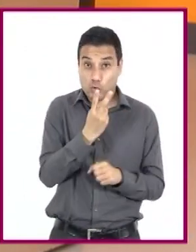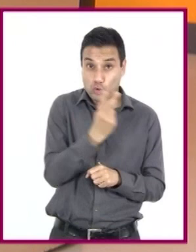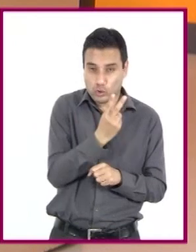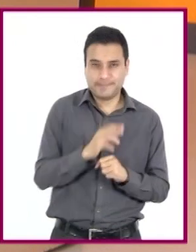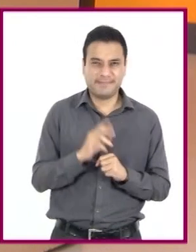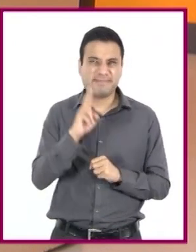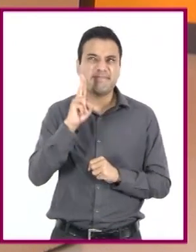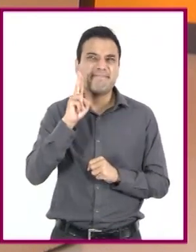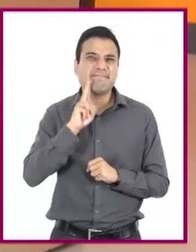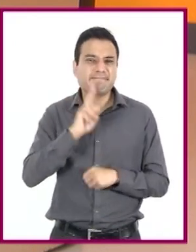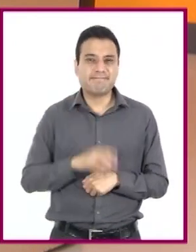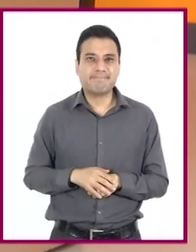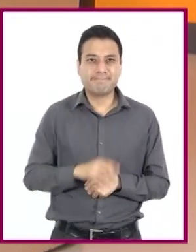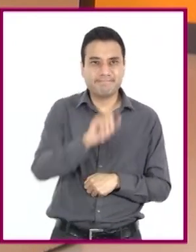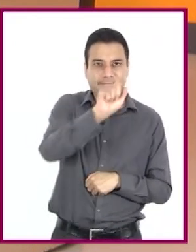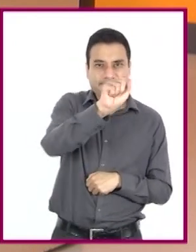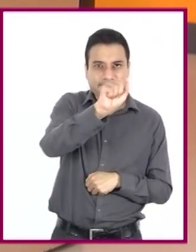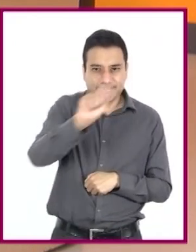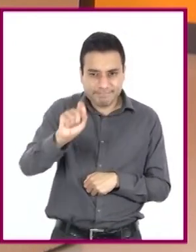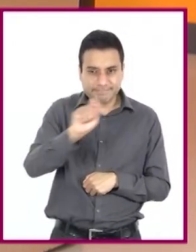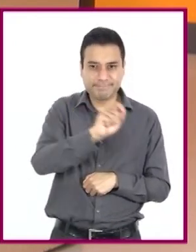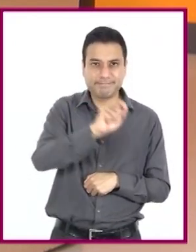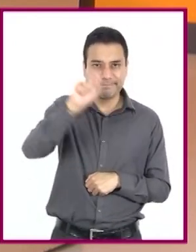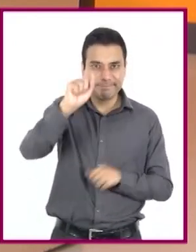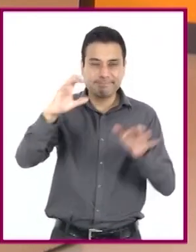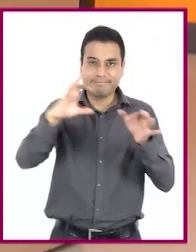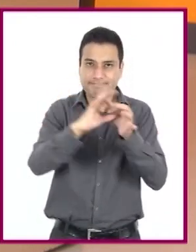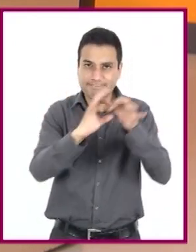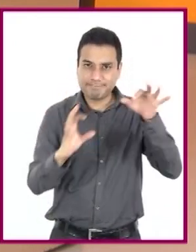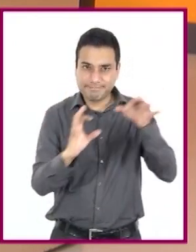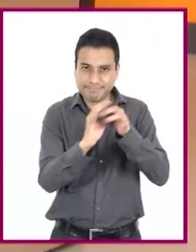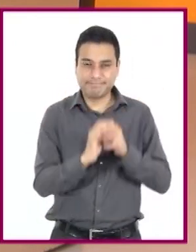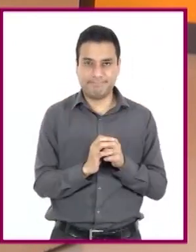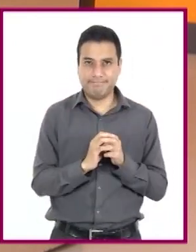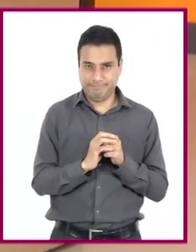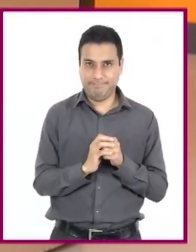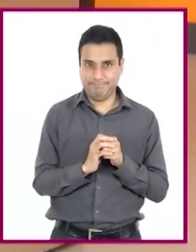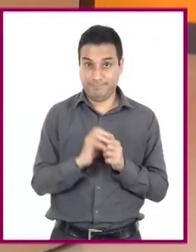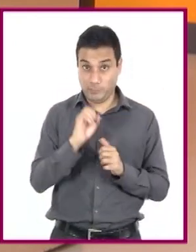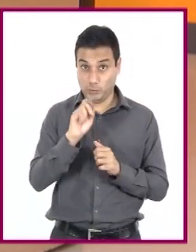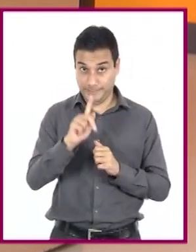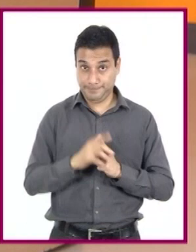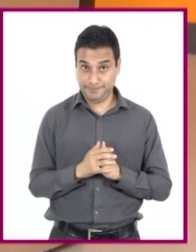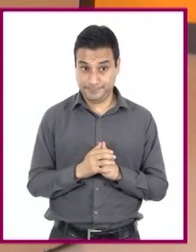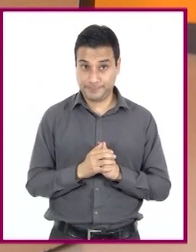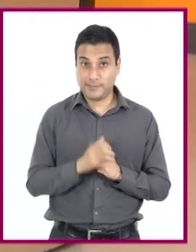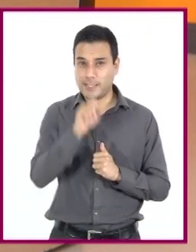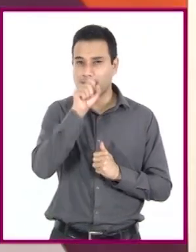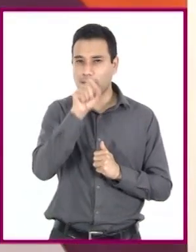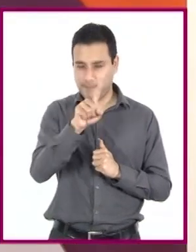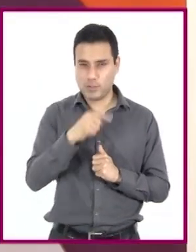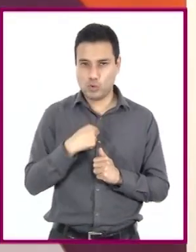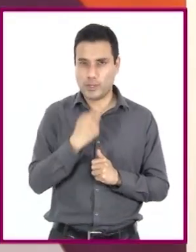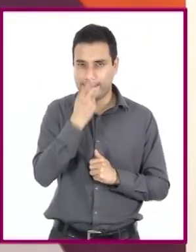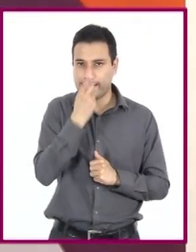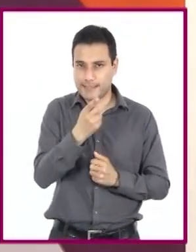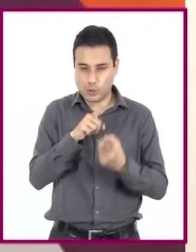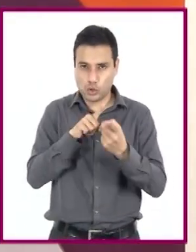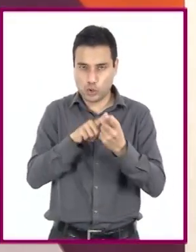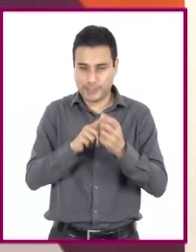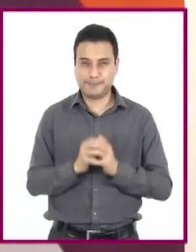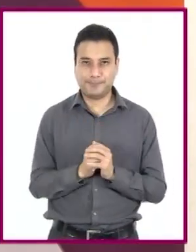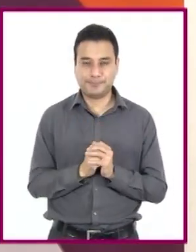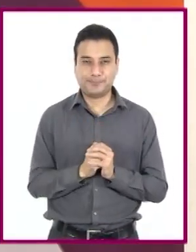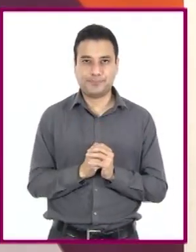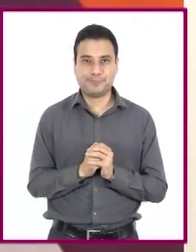relacionar ambas columnas. Además, estaremos ubicando los organelos en nuestro modelo. Los